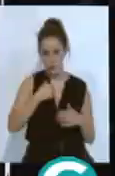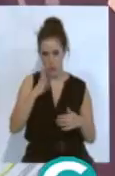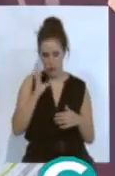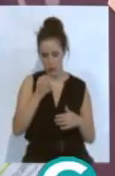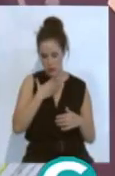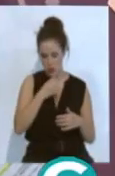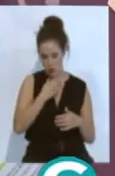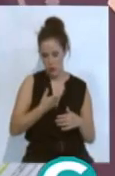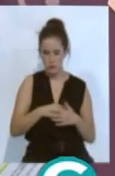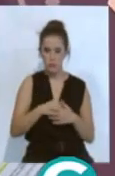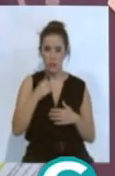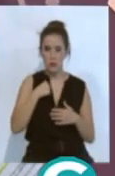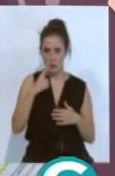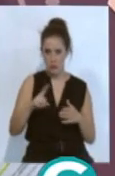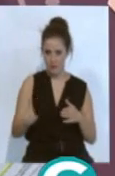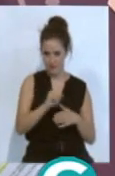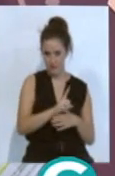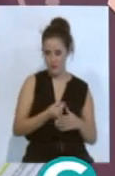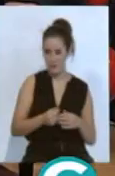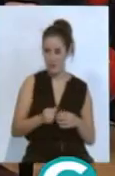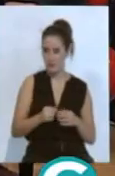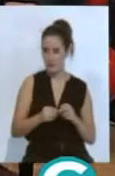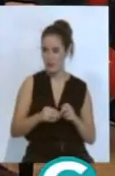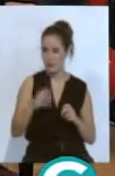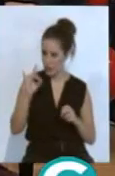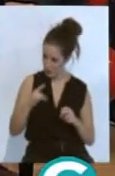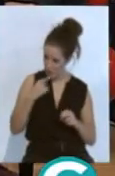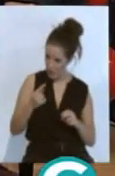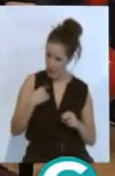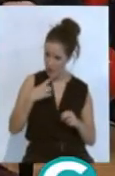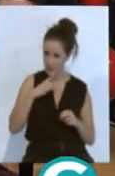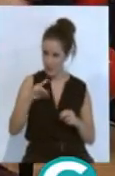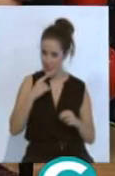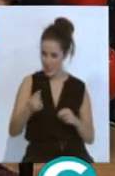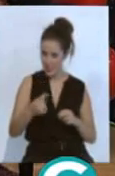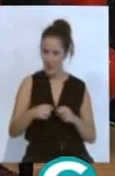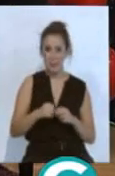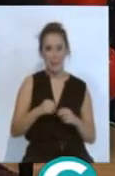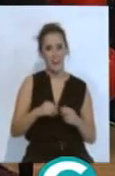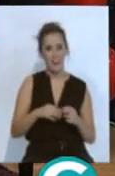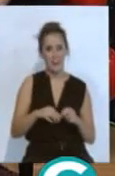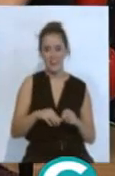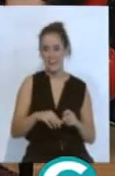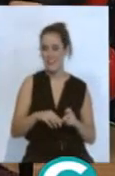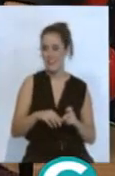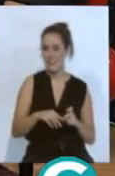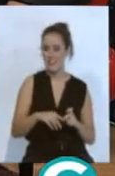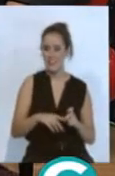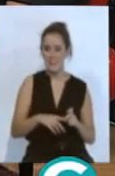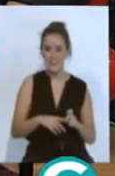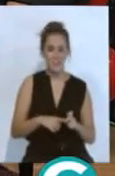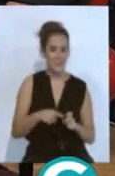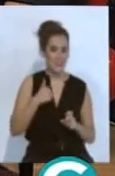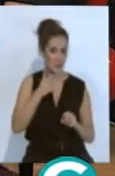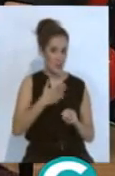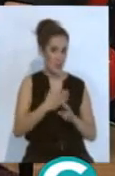bonito. Y yo, que yo voy a salir también. ¿Sí? ¿Qué dice? Me voy a partir en 22. ¡Anda! Ya no me queda más nada para hacer. Es que, mira, lo hemos visto antes con